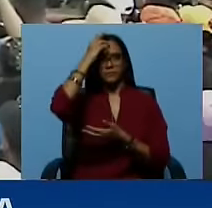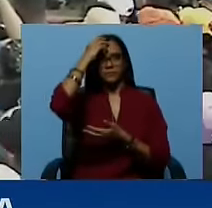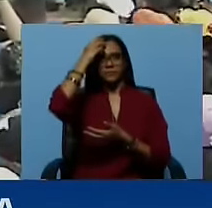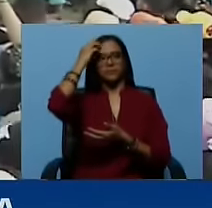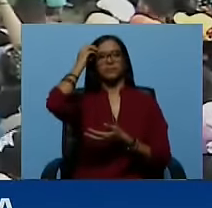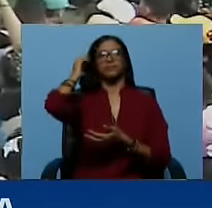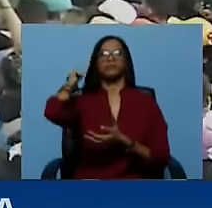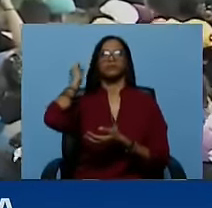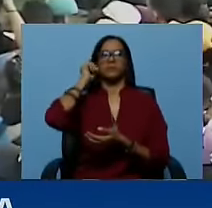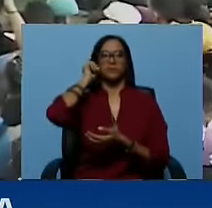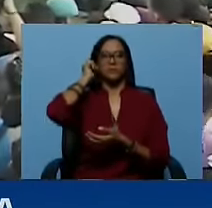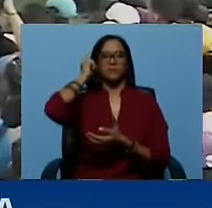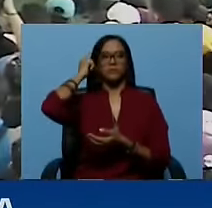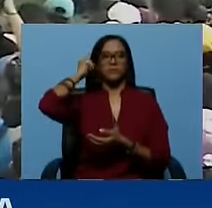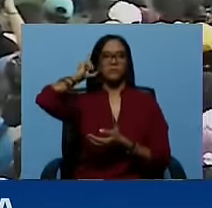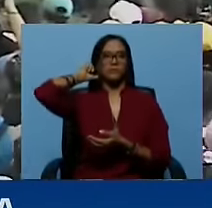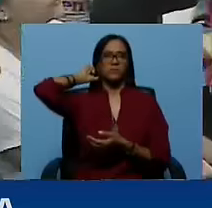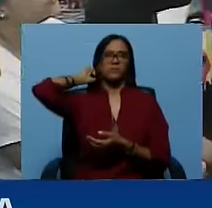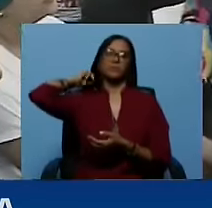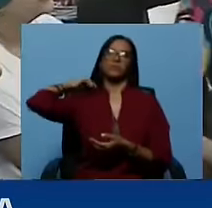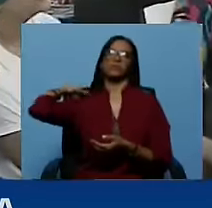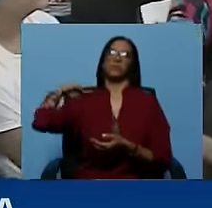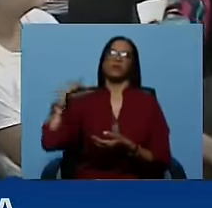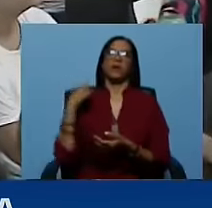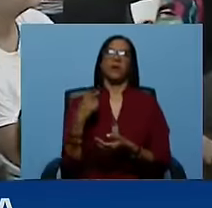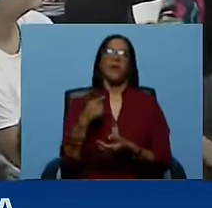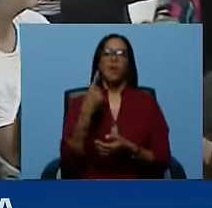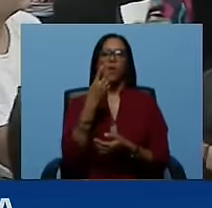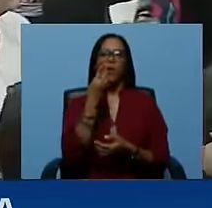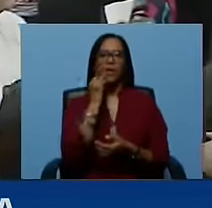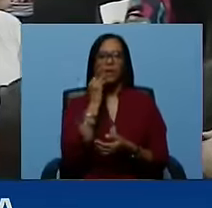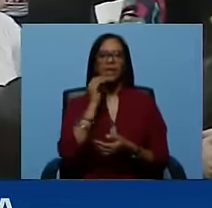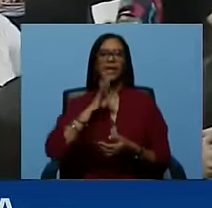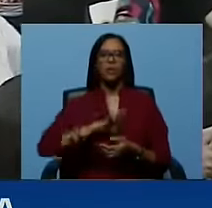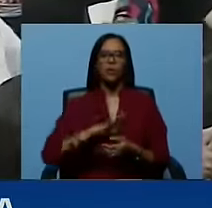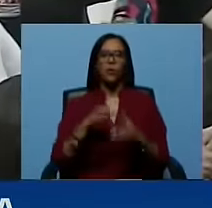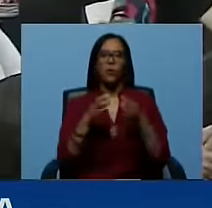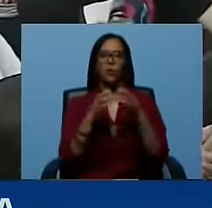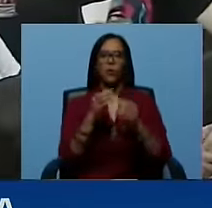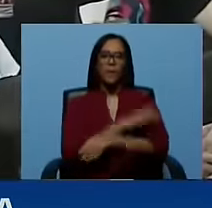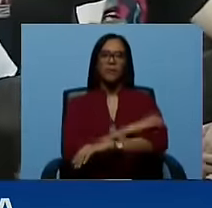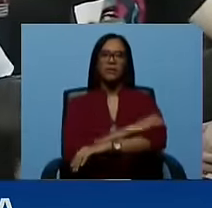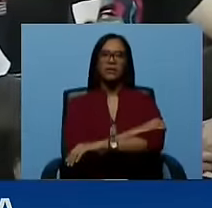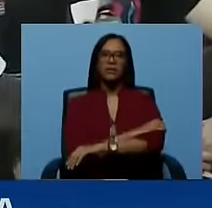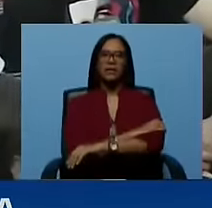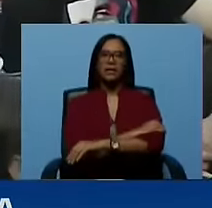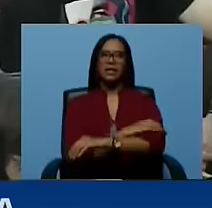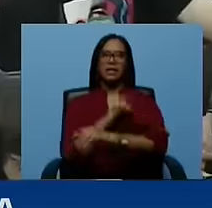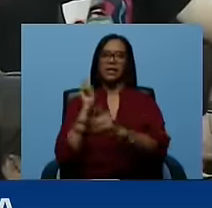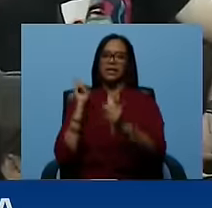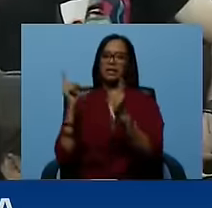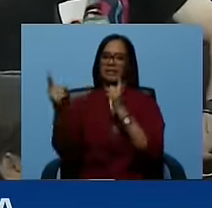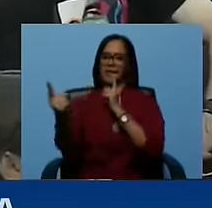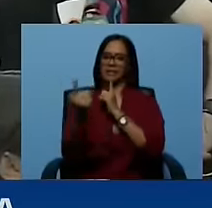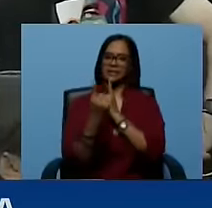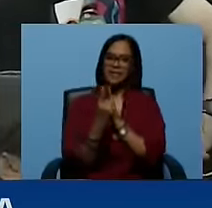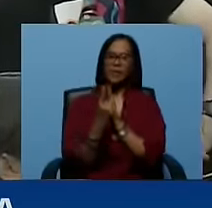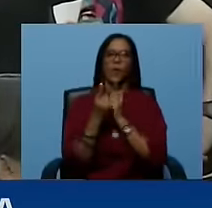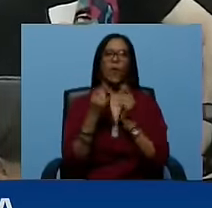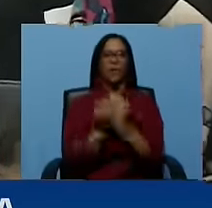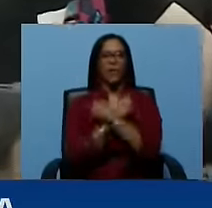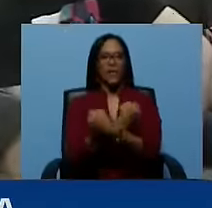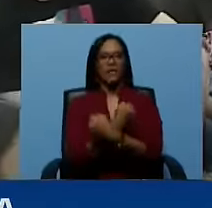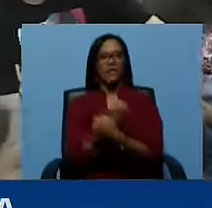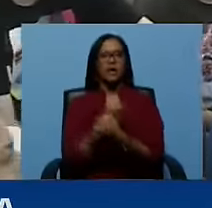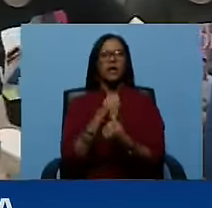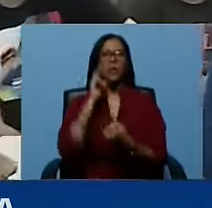Un joven que estuvo en filas opositoras y se acercó amorosamente y es un gran bolivariano,